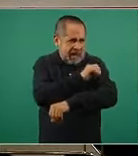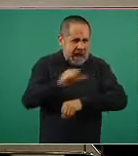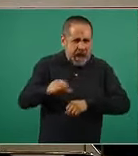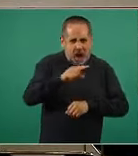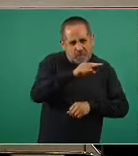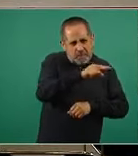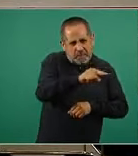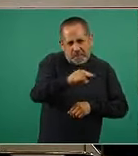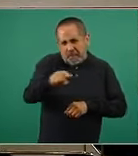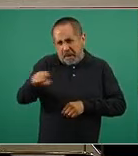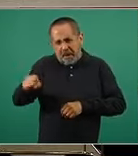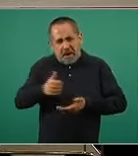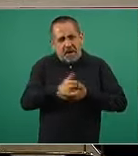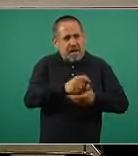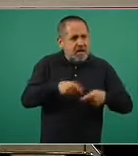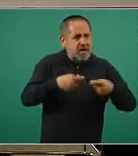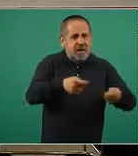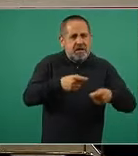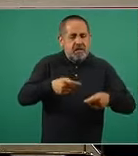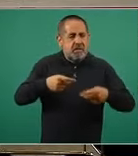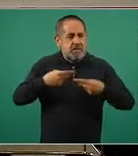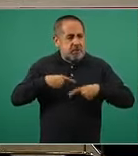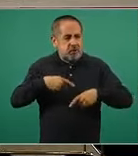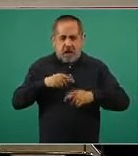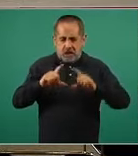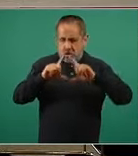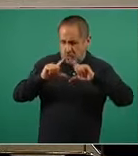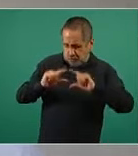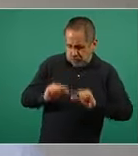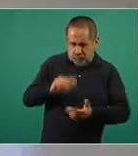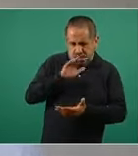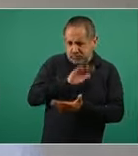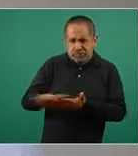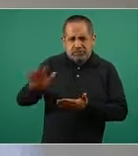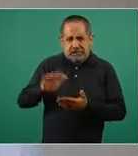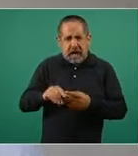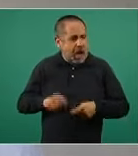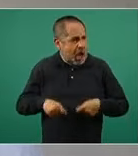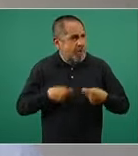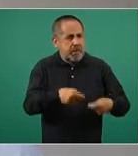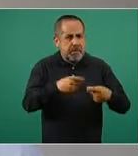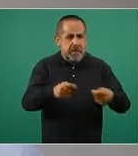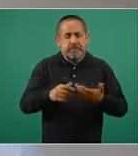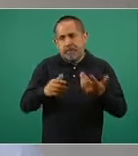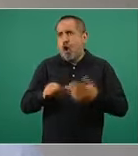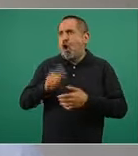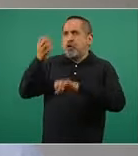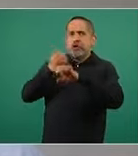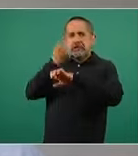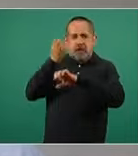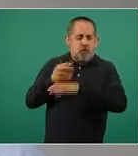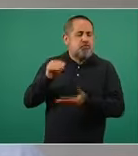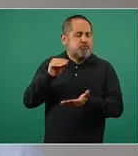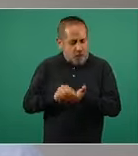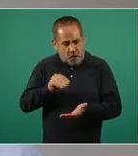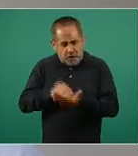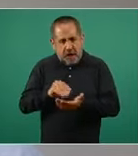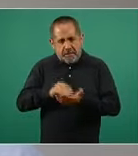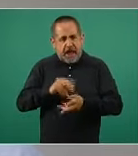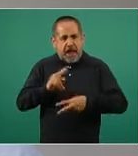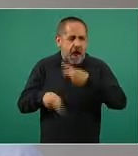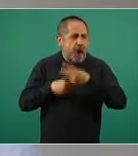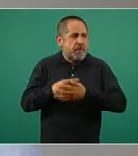cobertura prácticamente total de las vacunas que le fueron entregadas, pero tenemos otras entidades que están continuando también